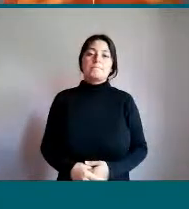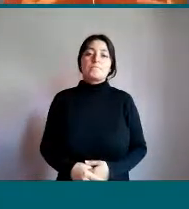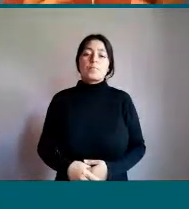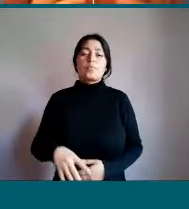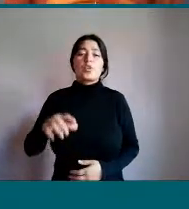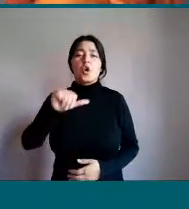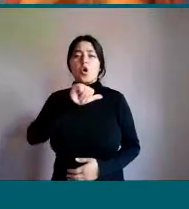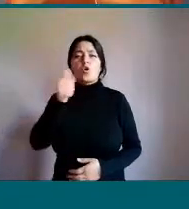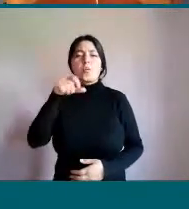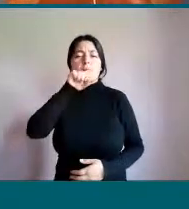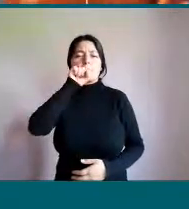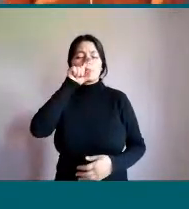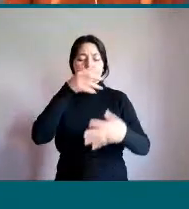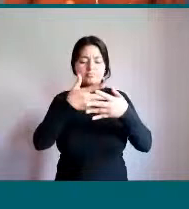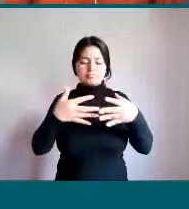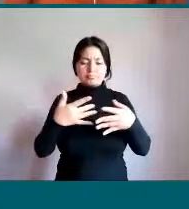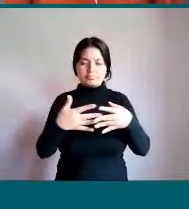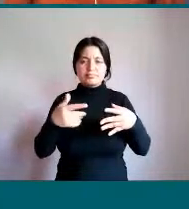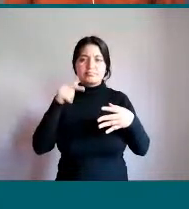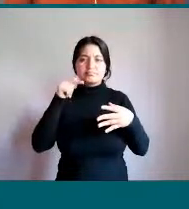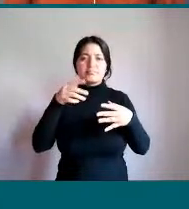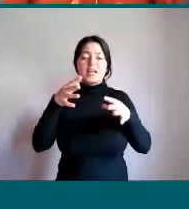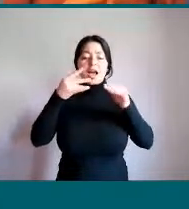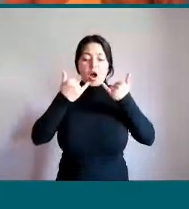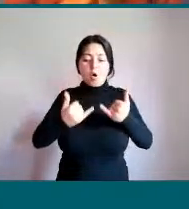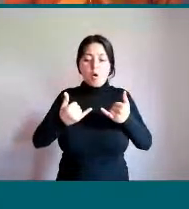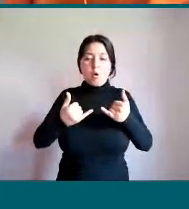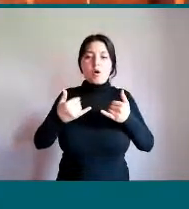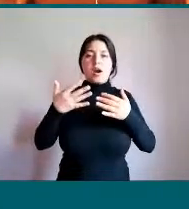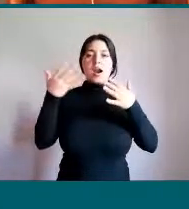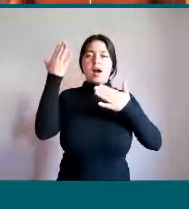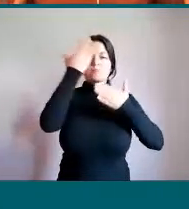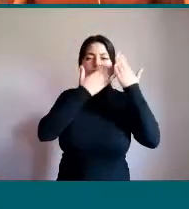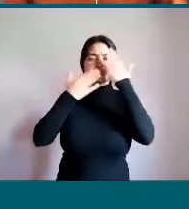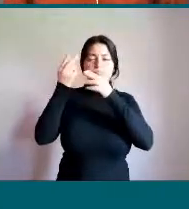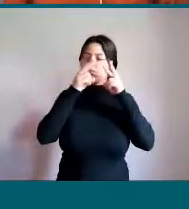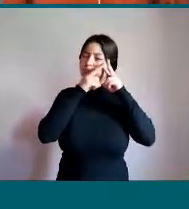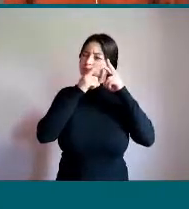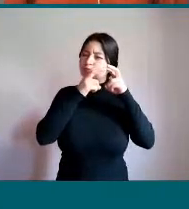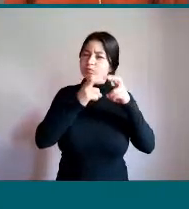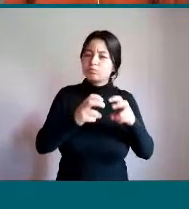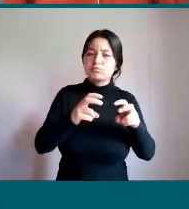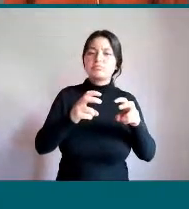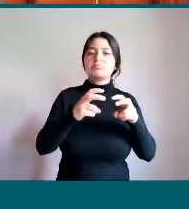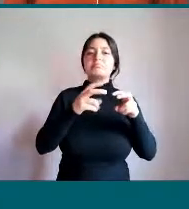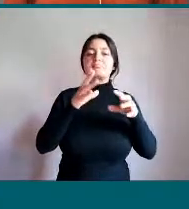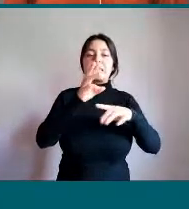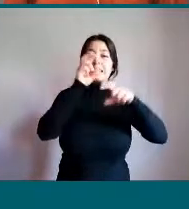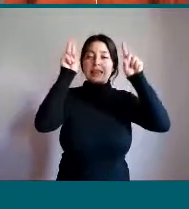si lo que estamos aplicando tiene fiabilidad científica o no. Es decir, estamos en lo mismo,